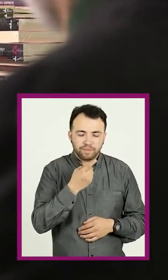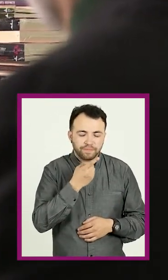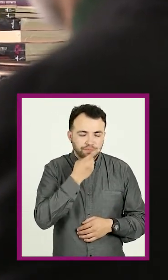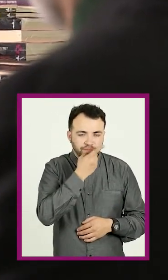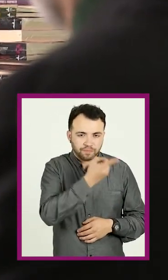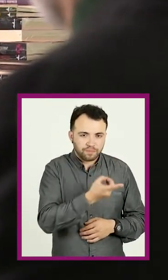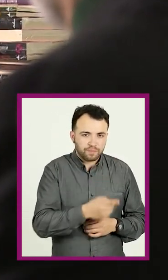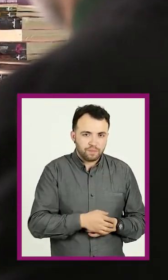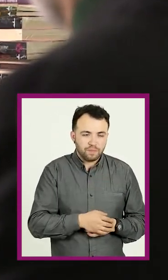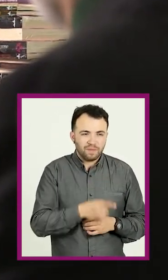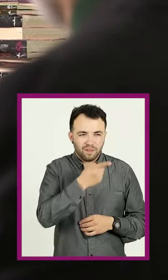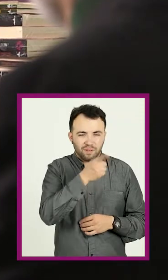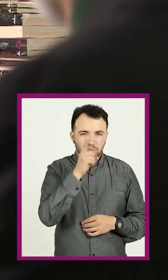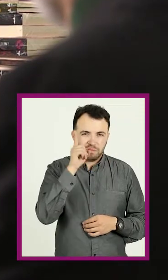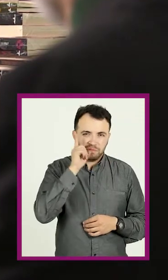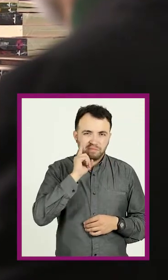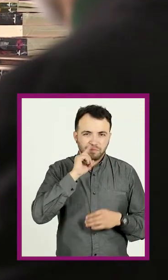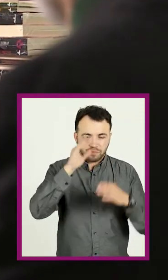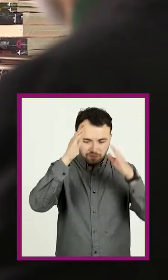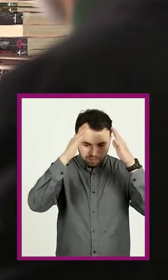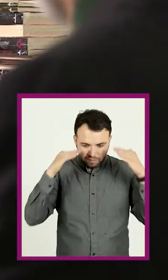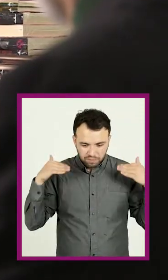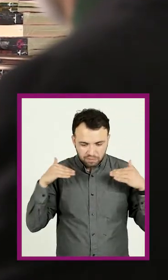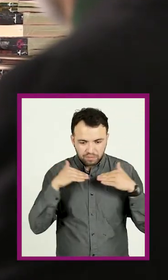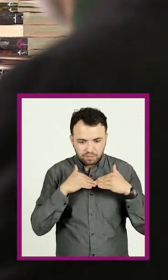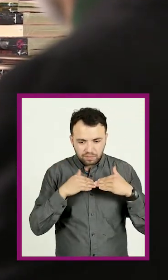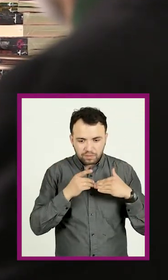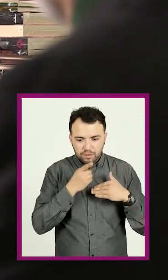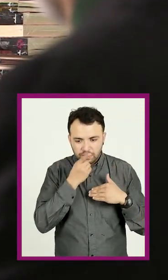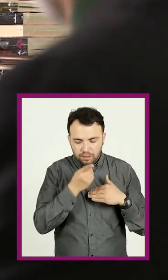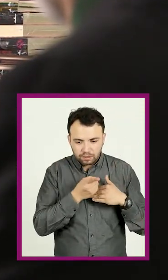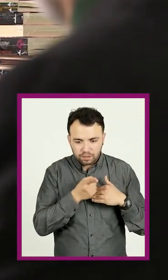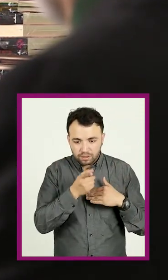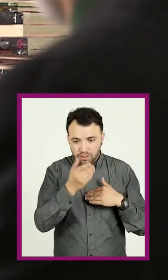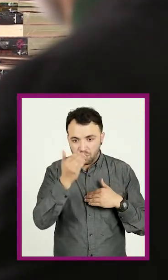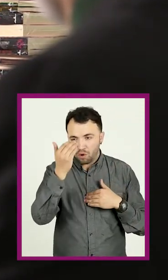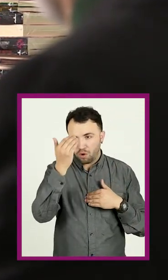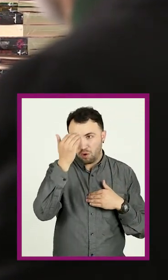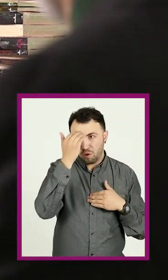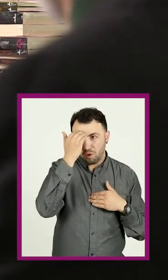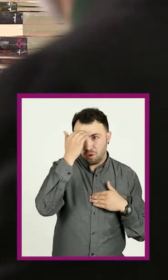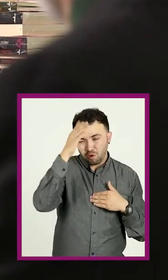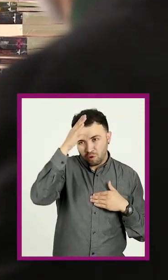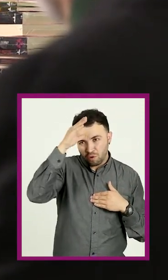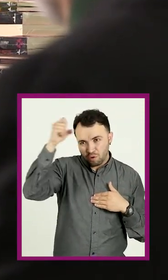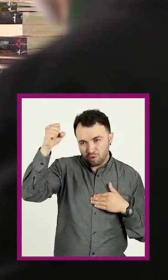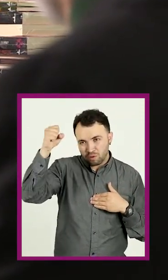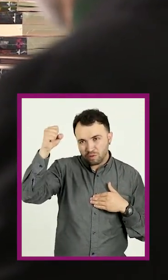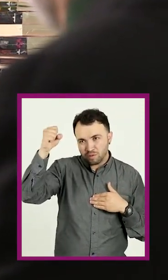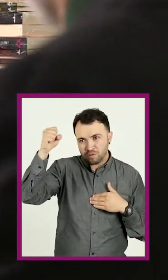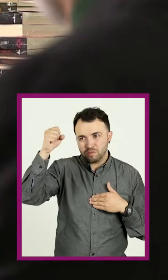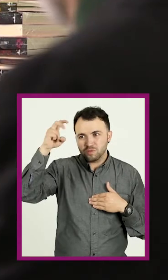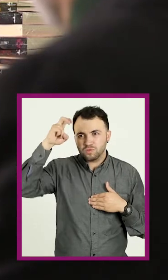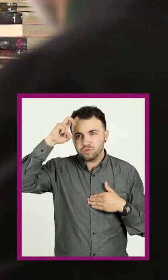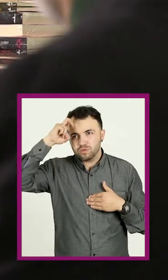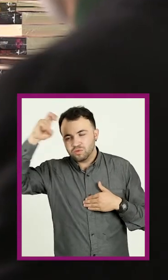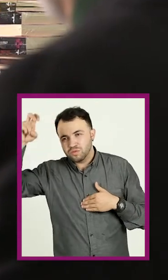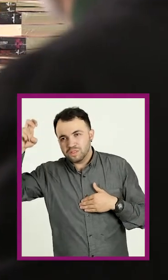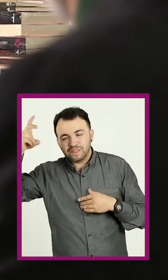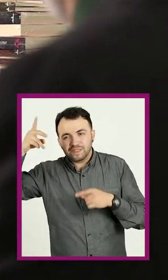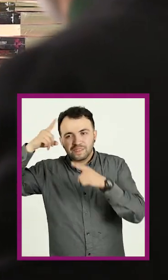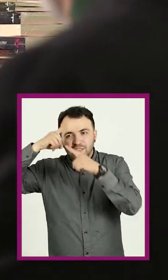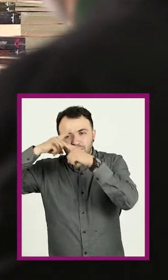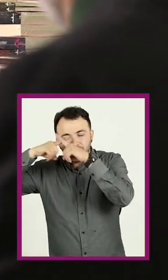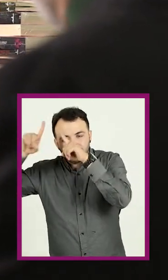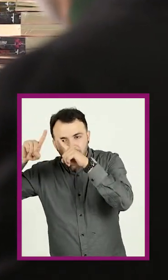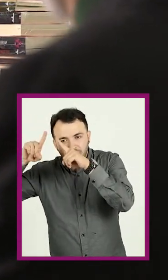el conocimiento del sueño es un conocimiento diferente al conocimiento metodológico, a la razón